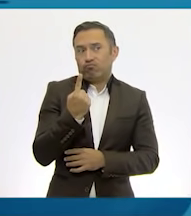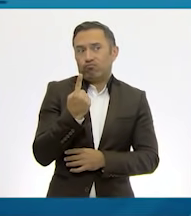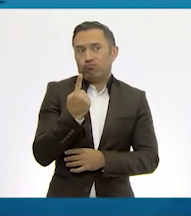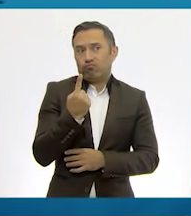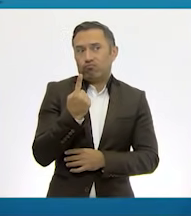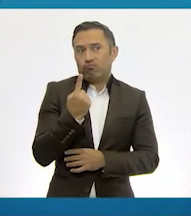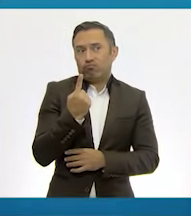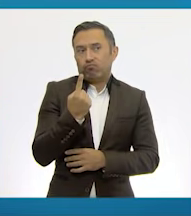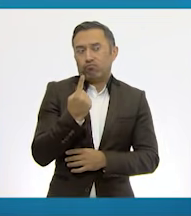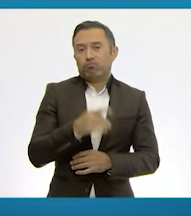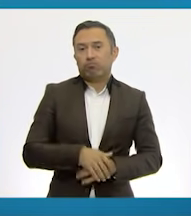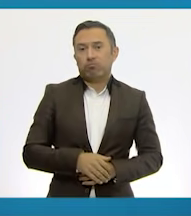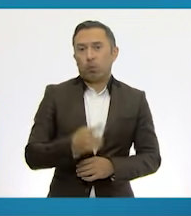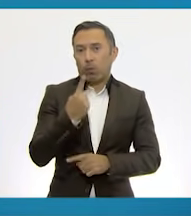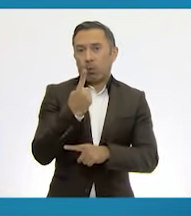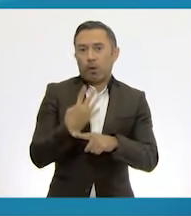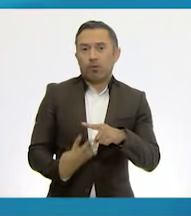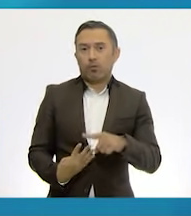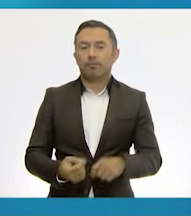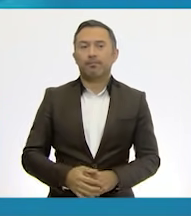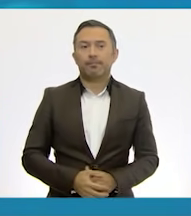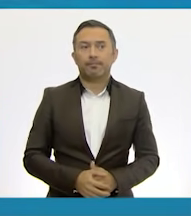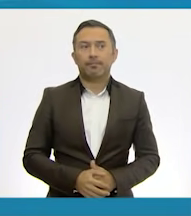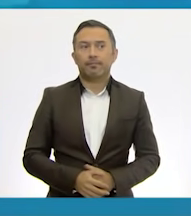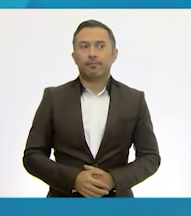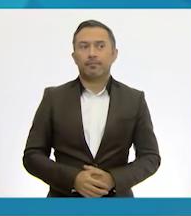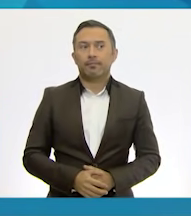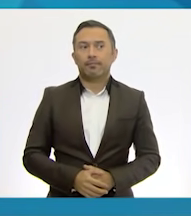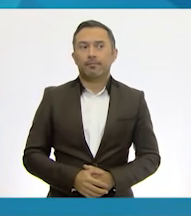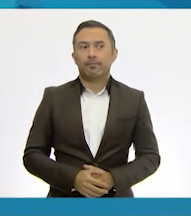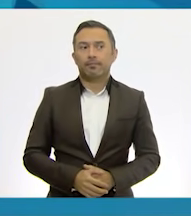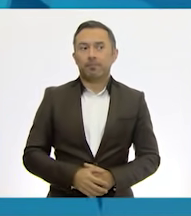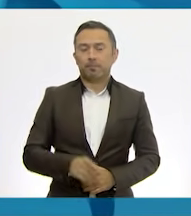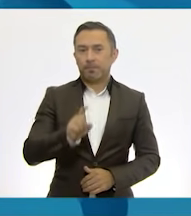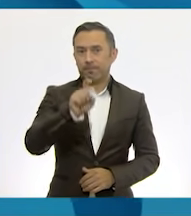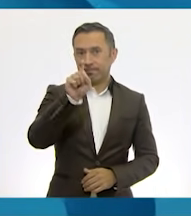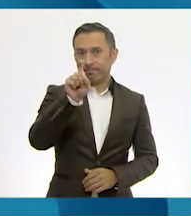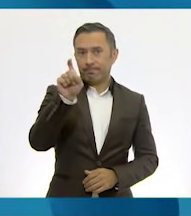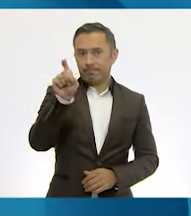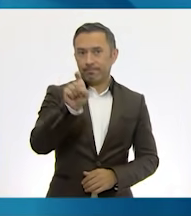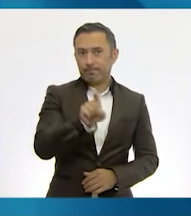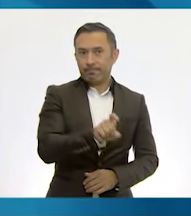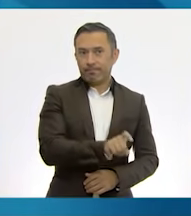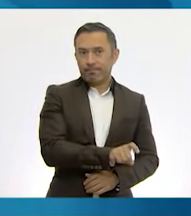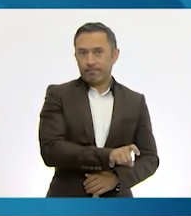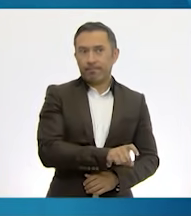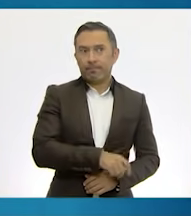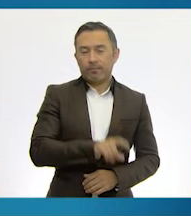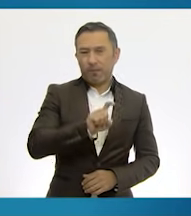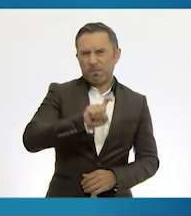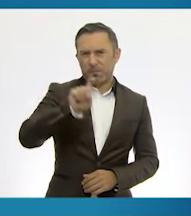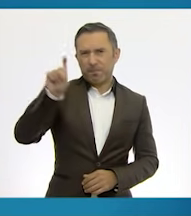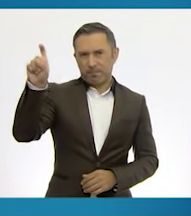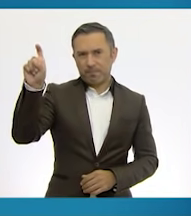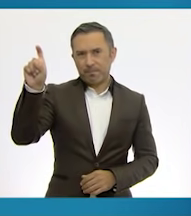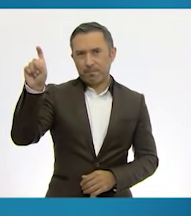Voy a mover esta fracción hacia acá, hacia acá.